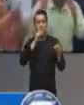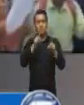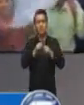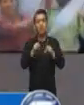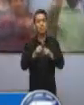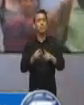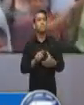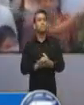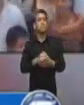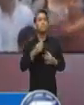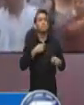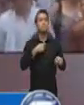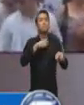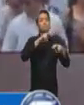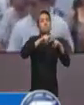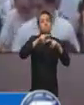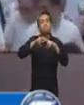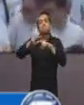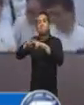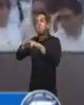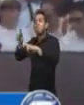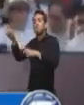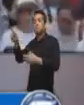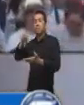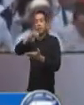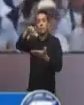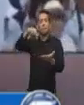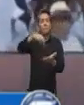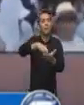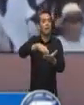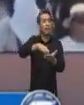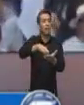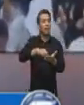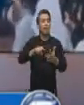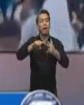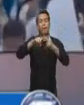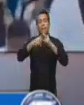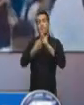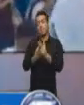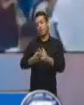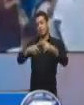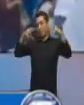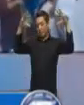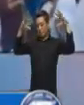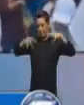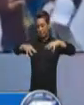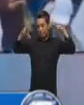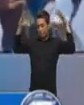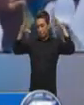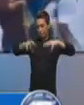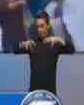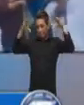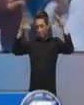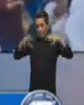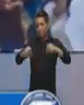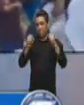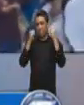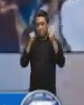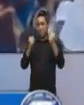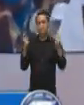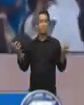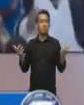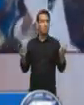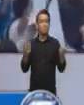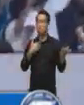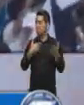sentaditos en el parque, y empieza a caer la lluvia a cántaros, y no dejamos de estar ahí,